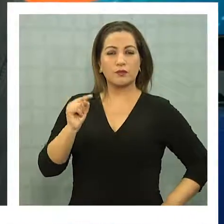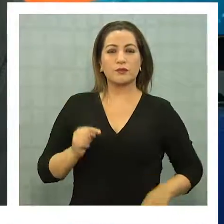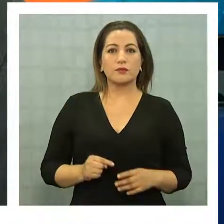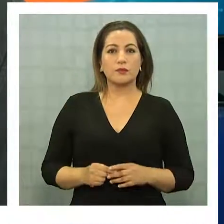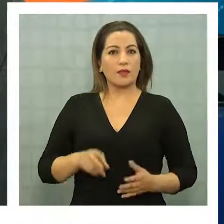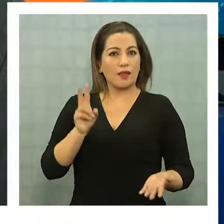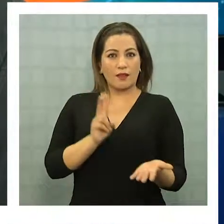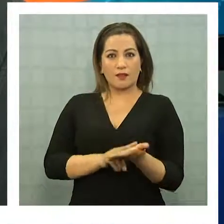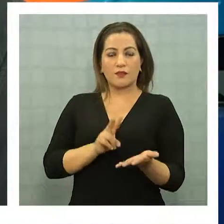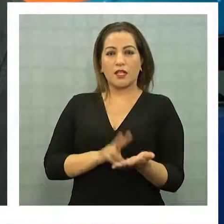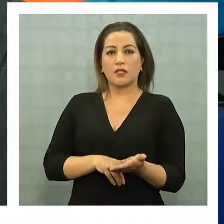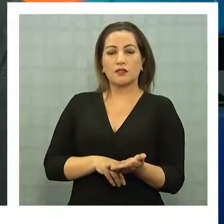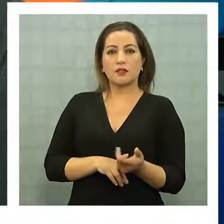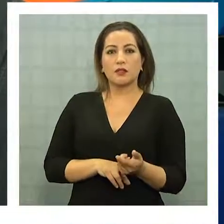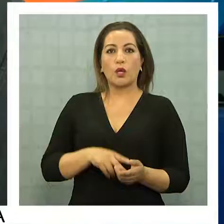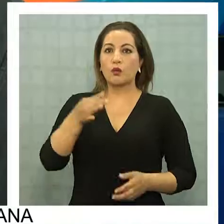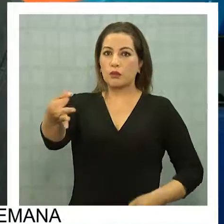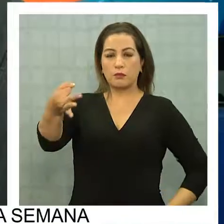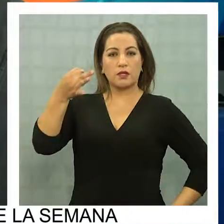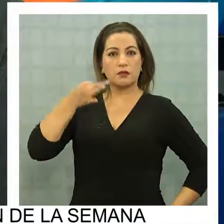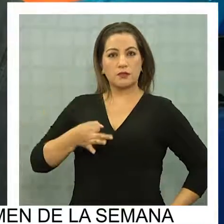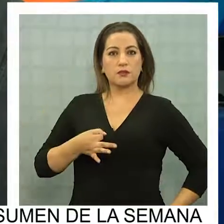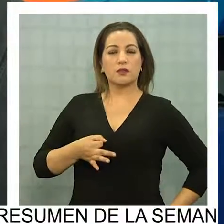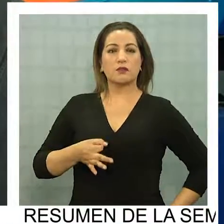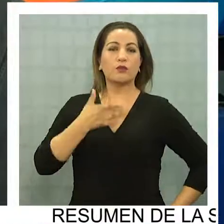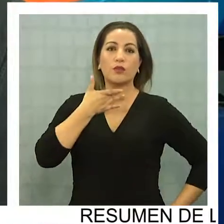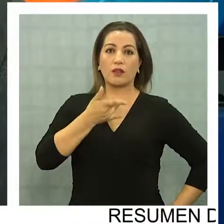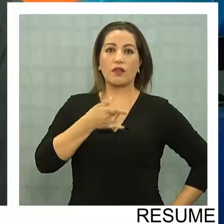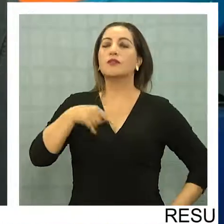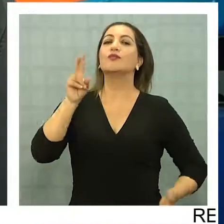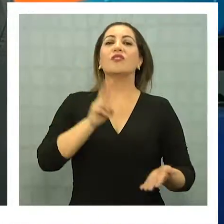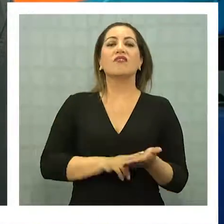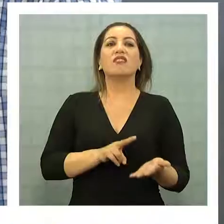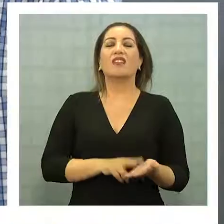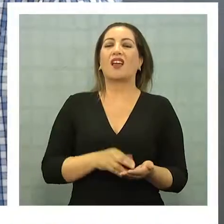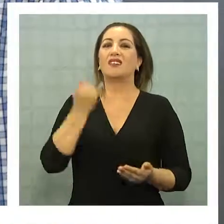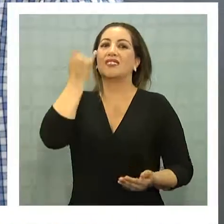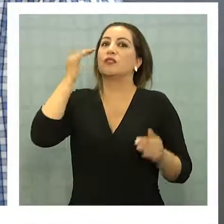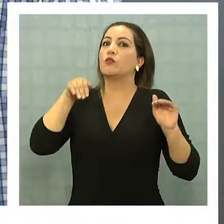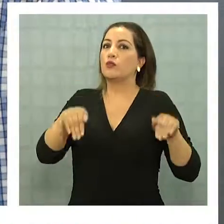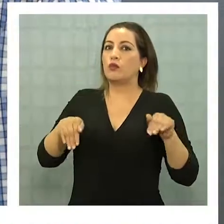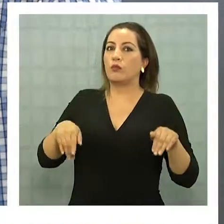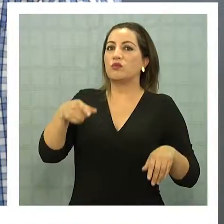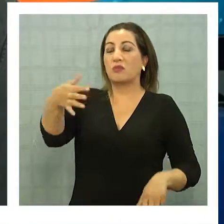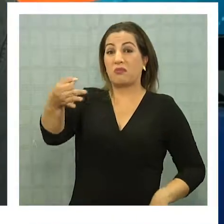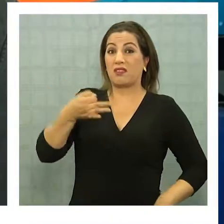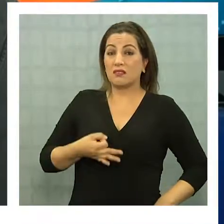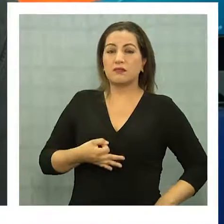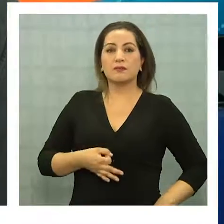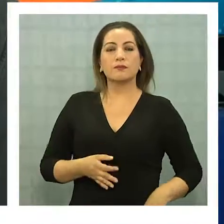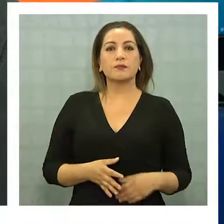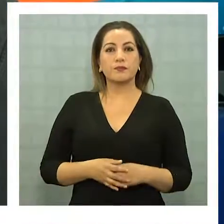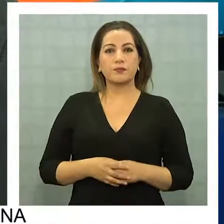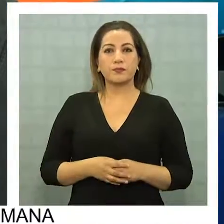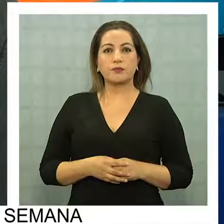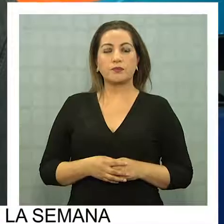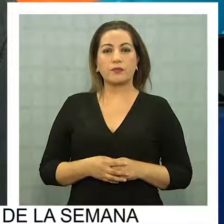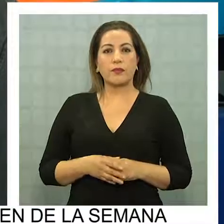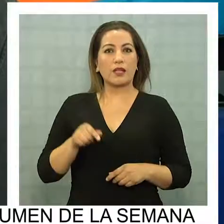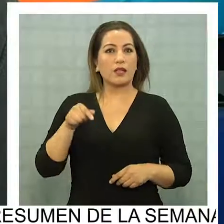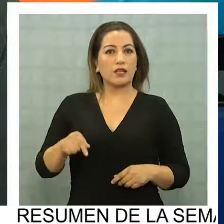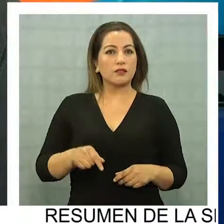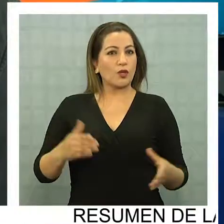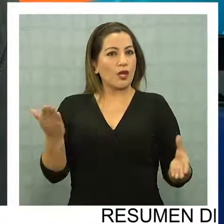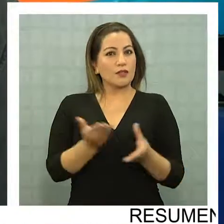Pero es cierto igual lo que tú planteas, porque esta es una verdad incómoda si tú quieres, porque